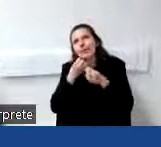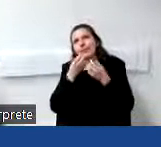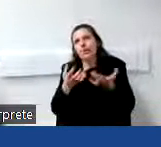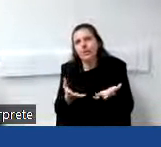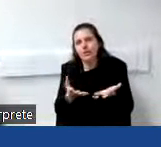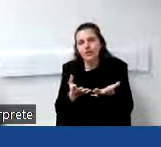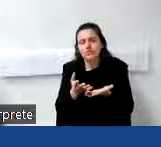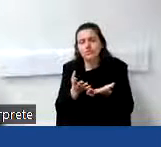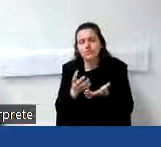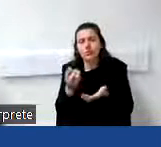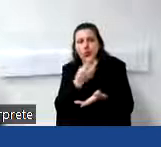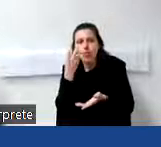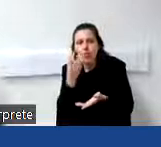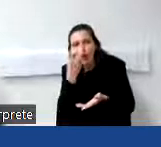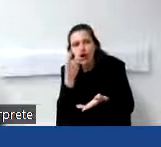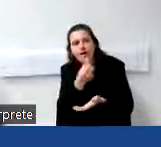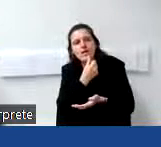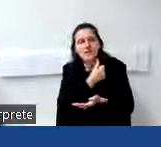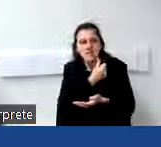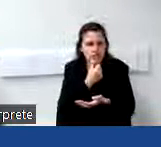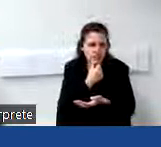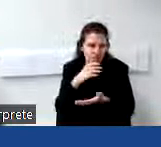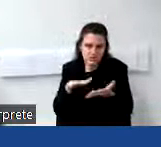bueno, lo que tiene que ver con determinados